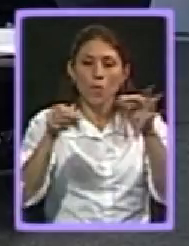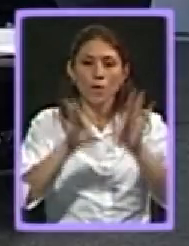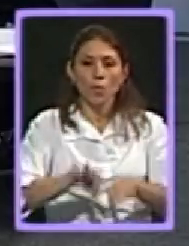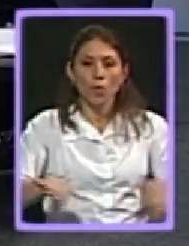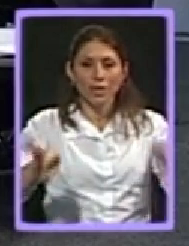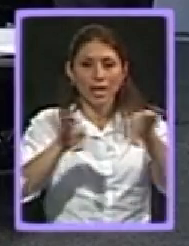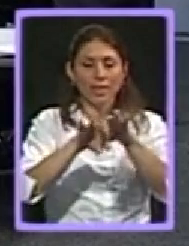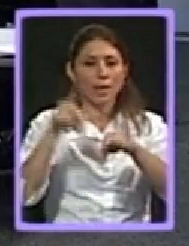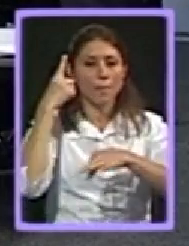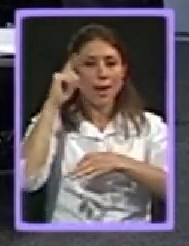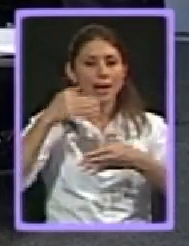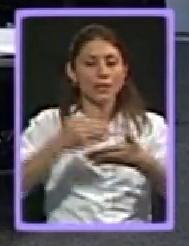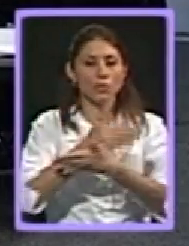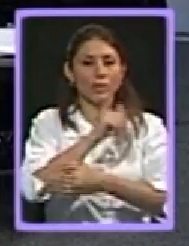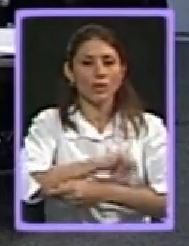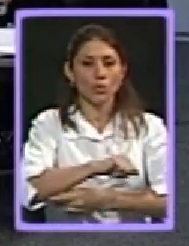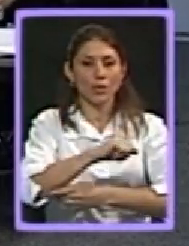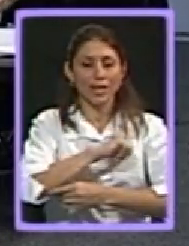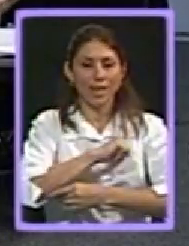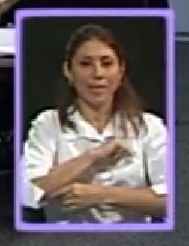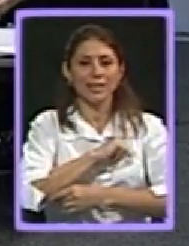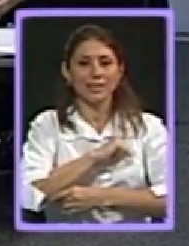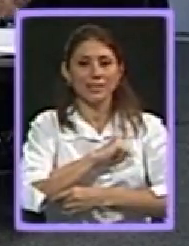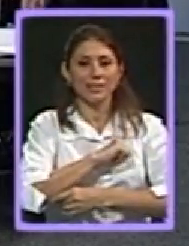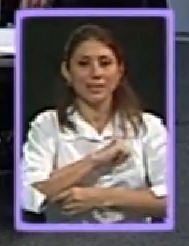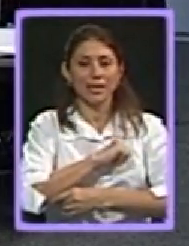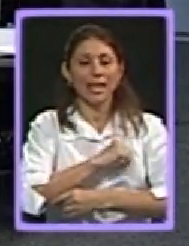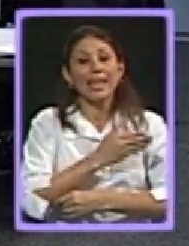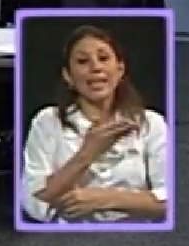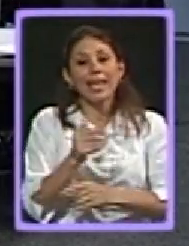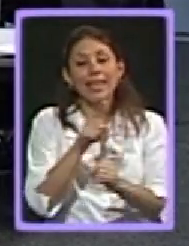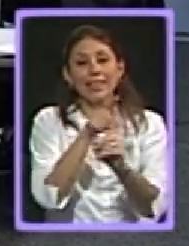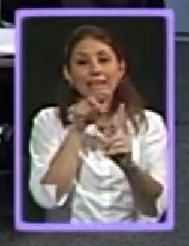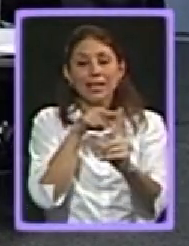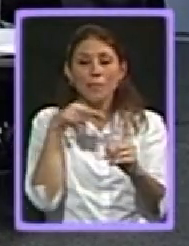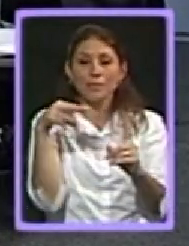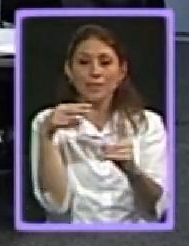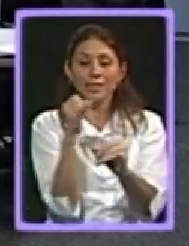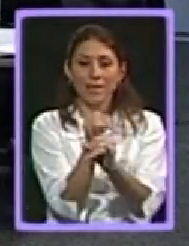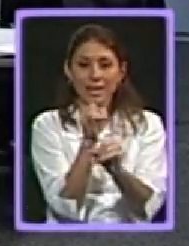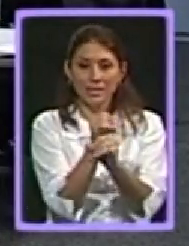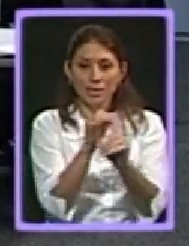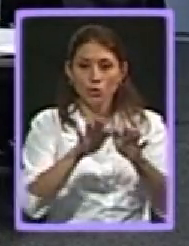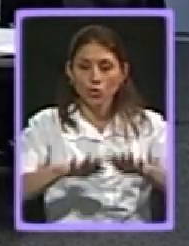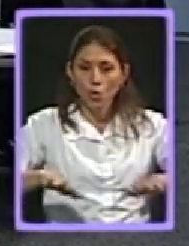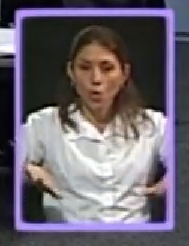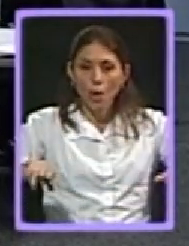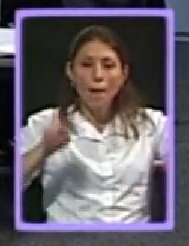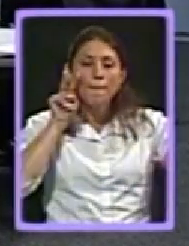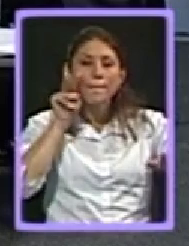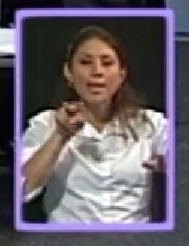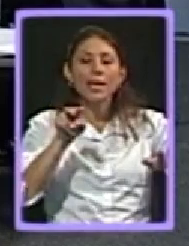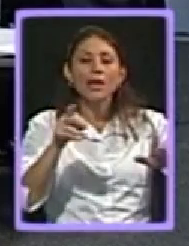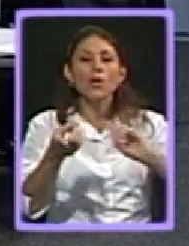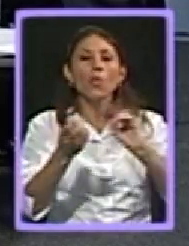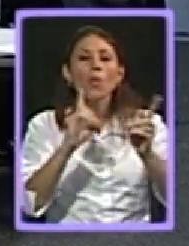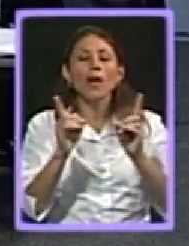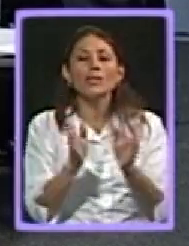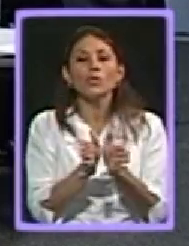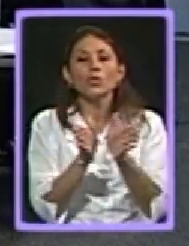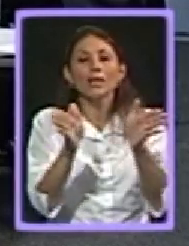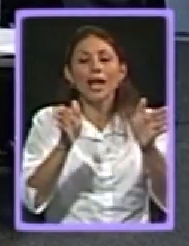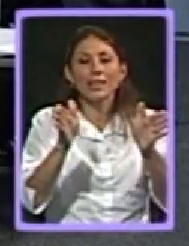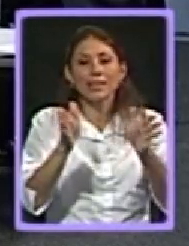nuevas autoridades que ven ahí, desde la perspectiva de la institución como un todo, cuáles son los grandes